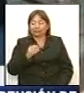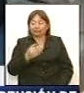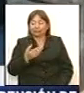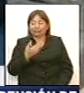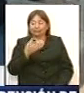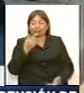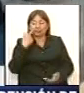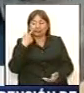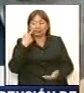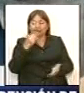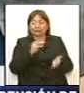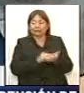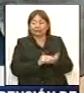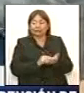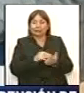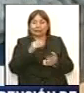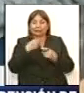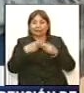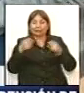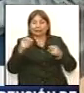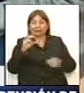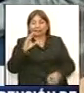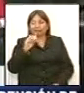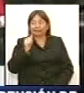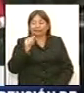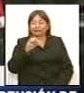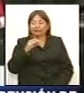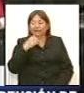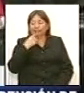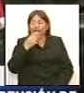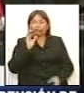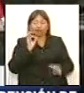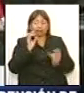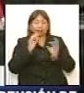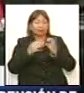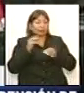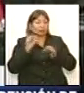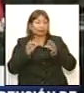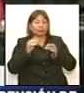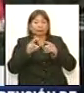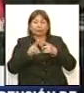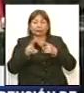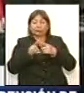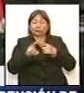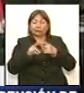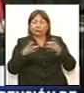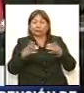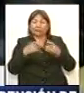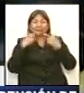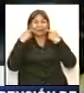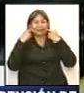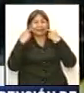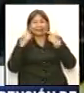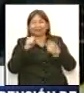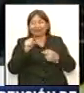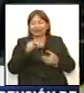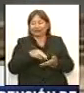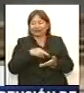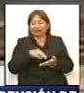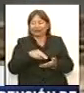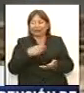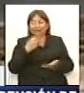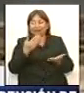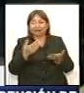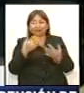más conocido como el Feo Campos. Fue una de las estrellas principales del programa cómico Risas y Salsa, en